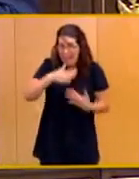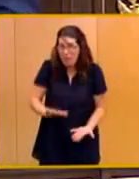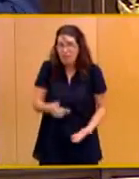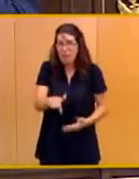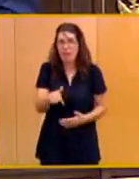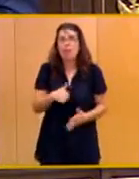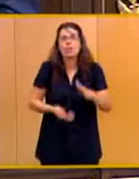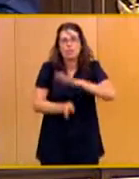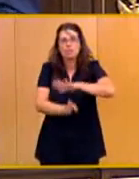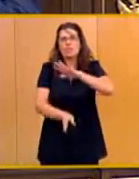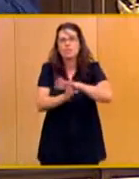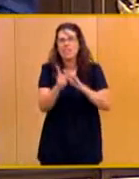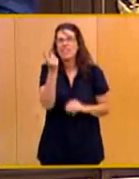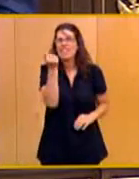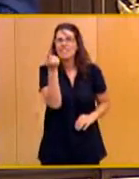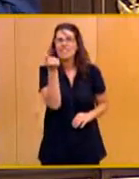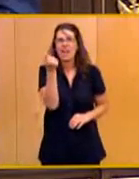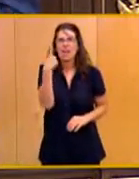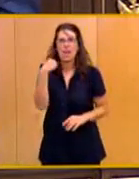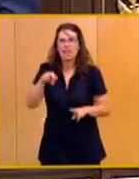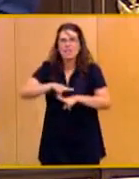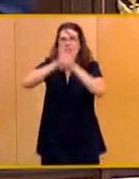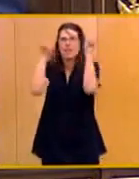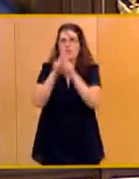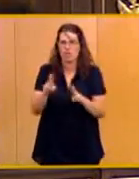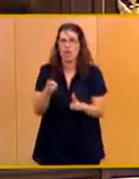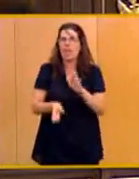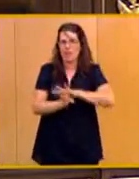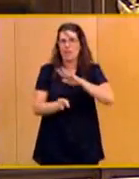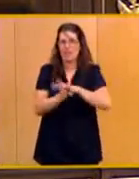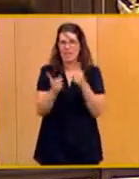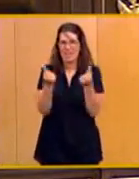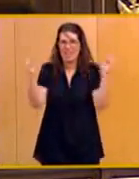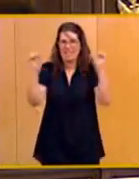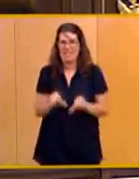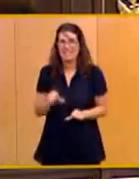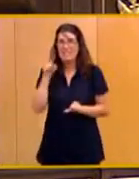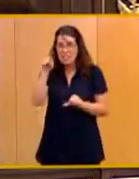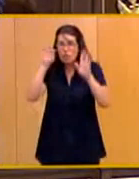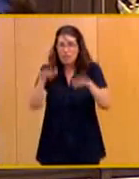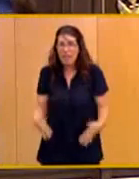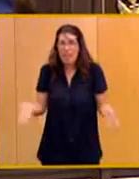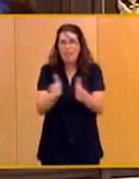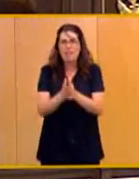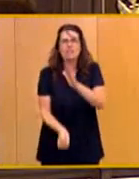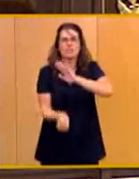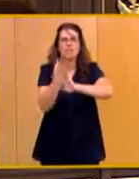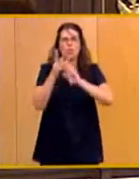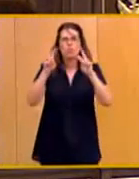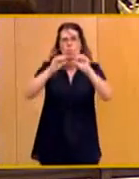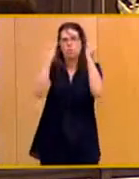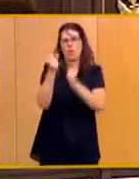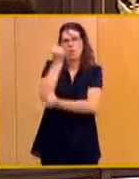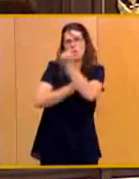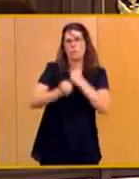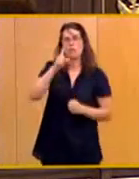financiero internacional, que dará lugar a un nuevo modelo económico y financiero.